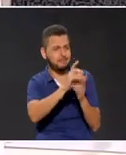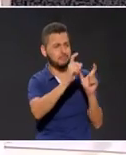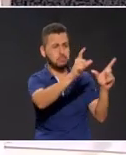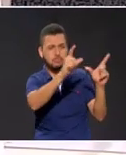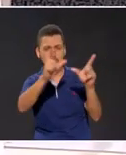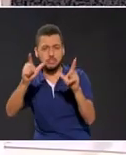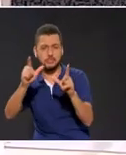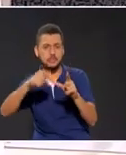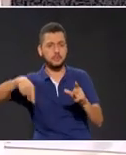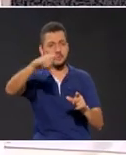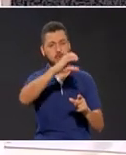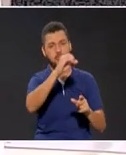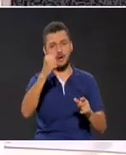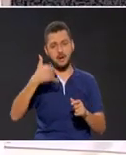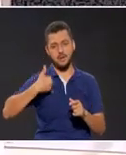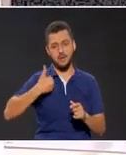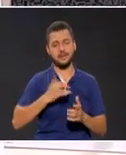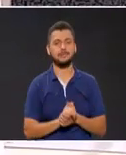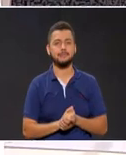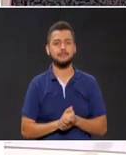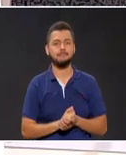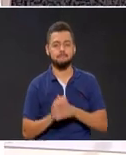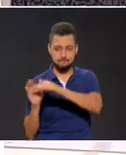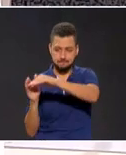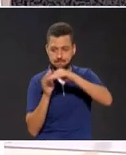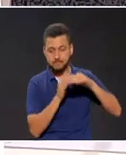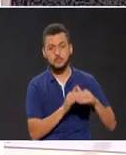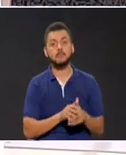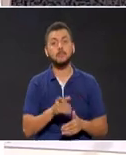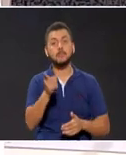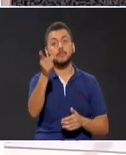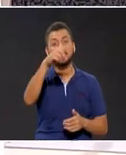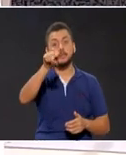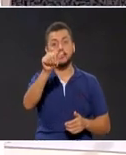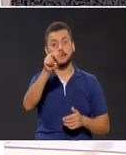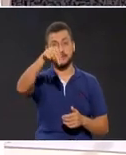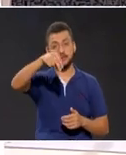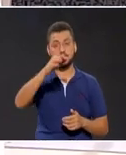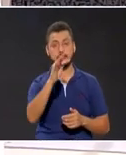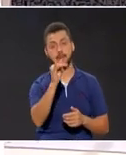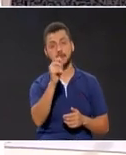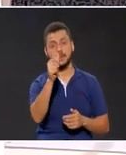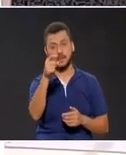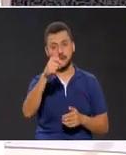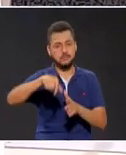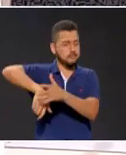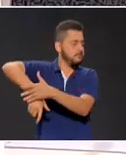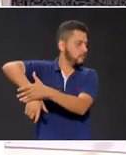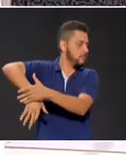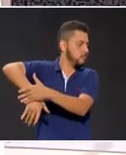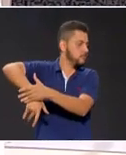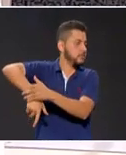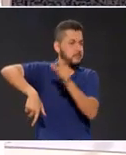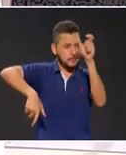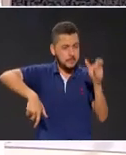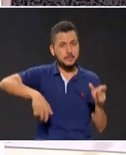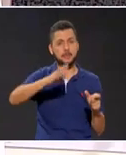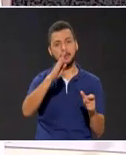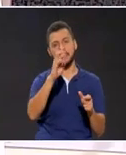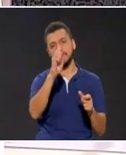Gómez. Él mirará si la pregunta va dirigida a Juan David Valderrama o a Beatriz Rabe. Juan